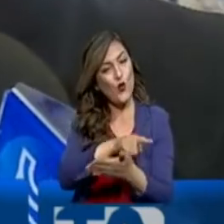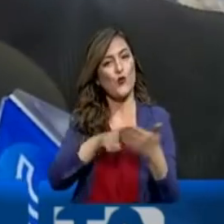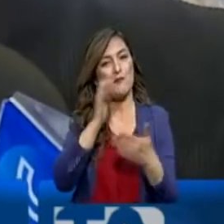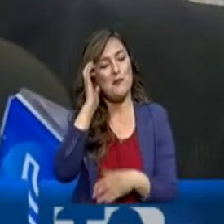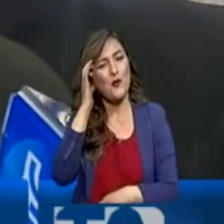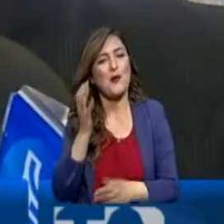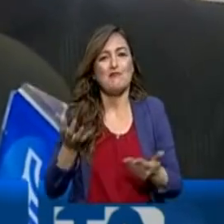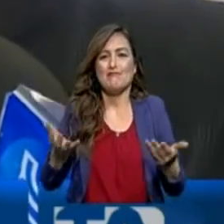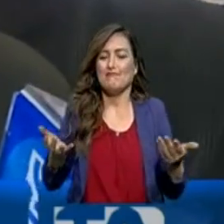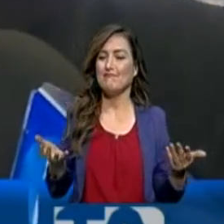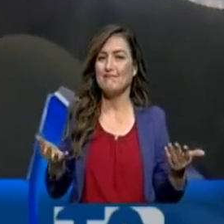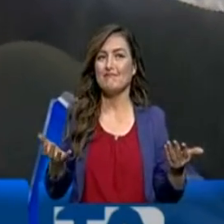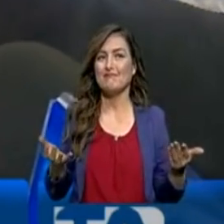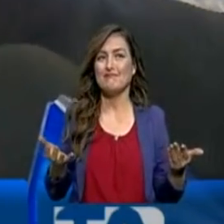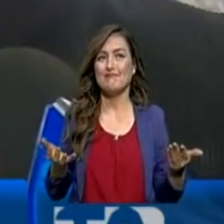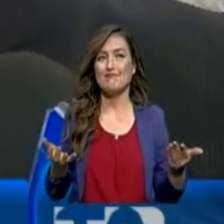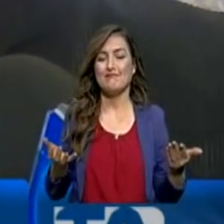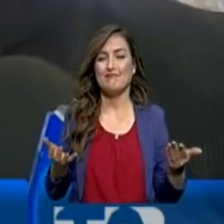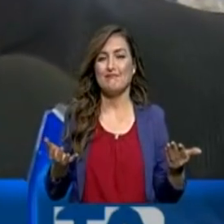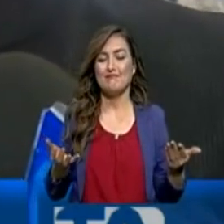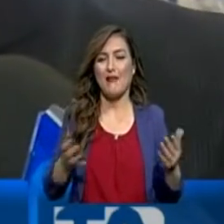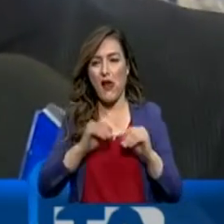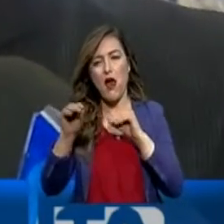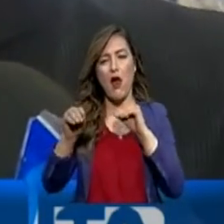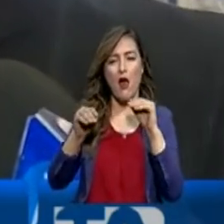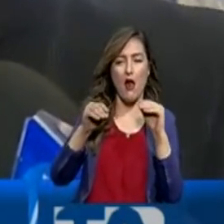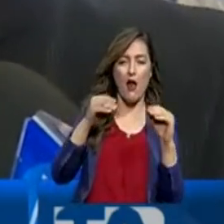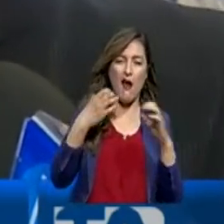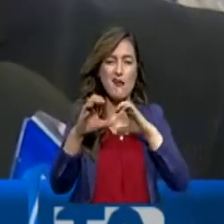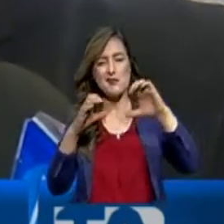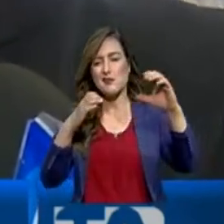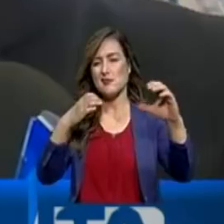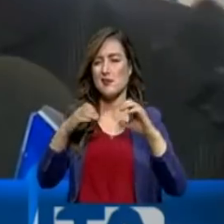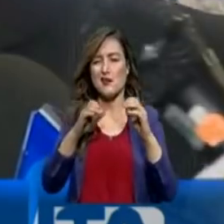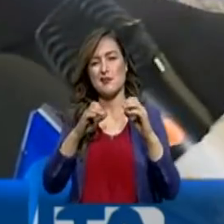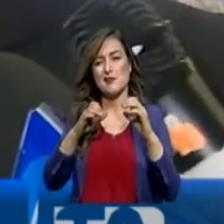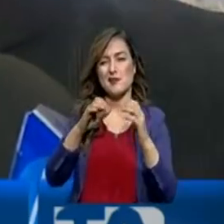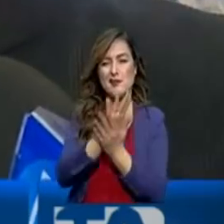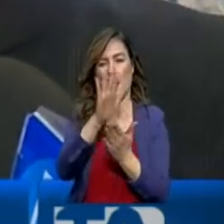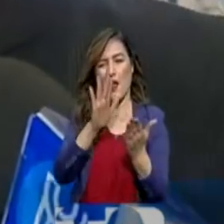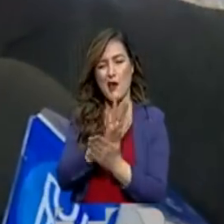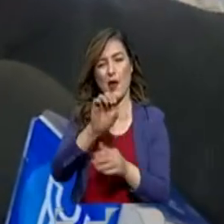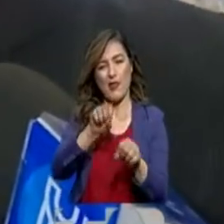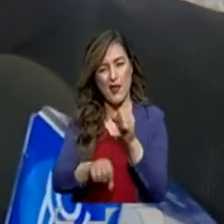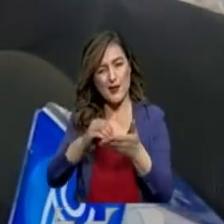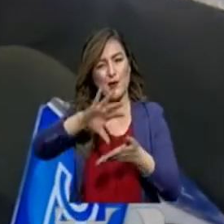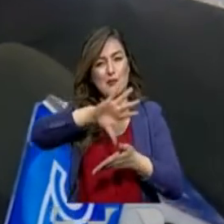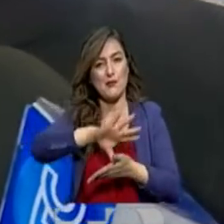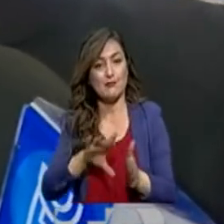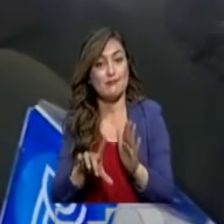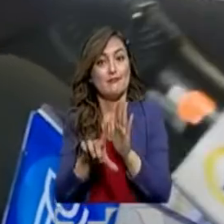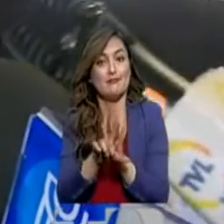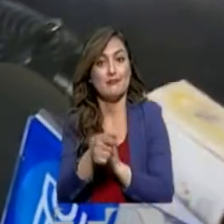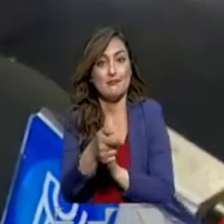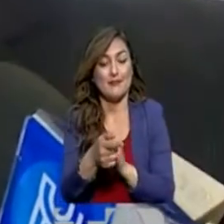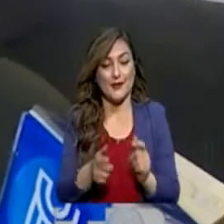que acá, después de toda esta andanada de críticas y linchamiento mediático contra la Asamblea, viene una ley que debería